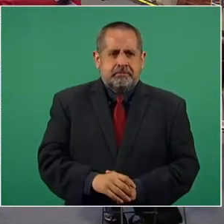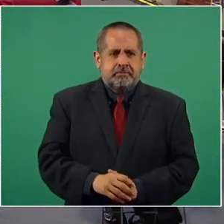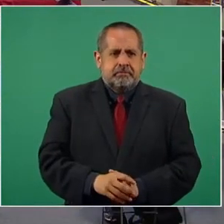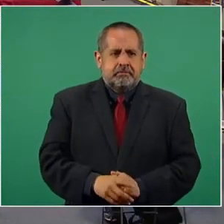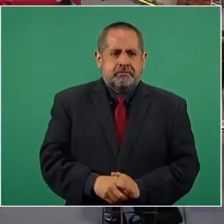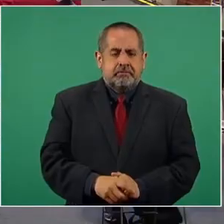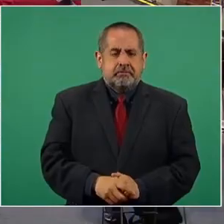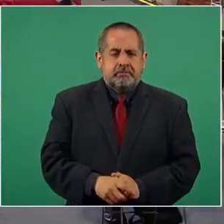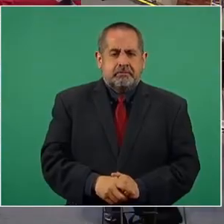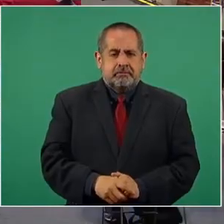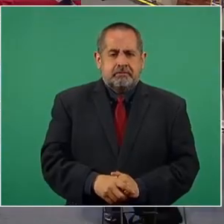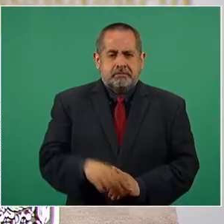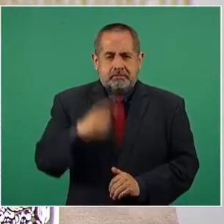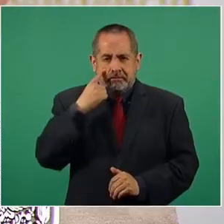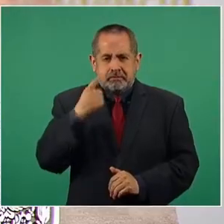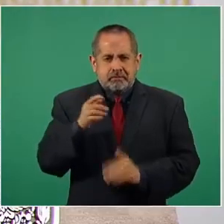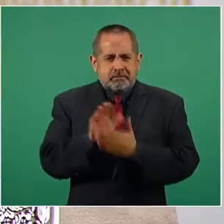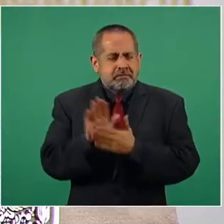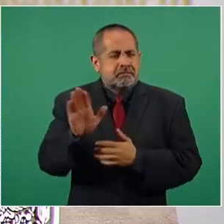Ya, pero